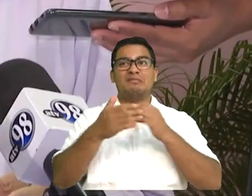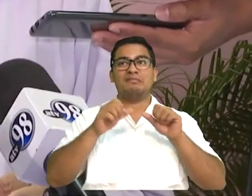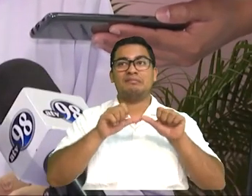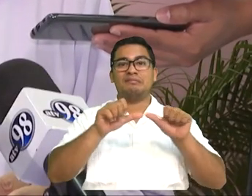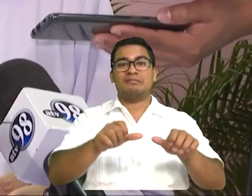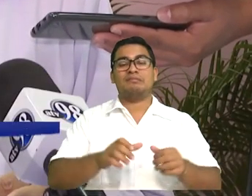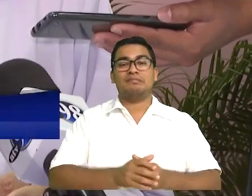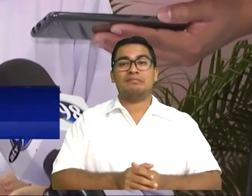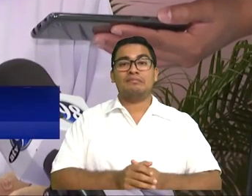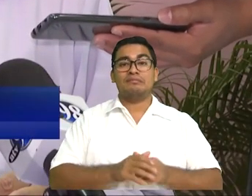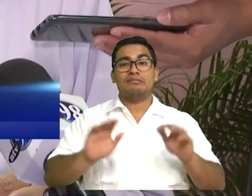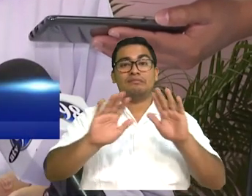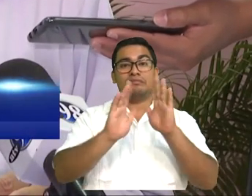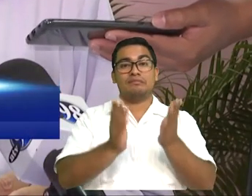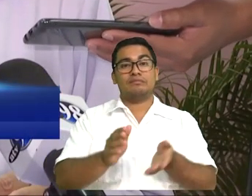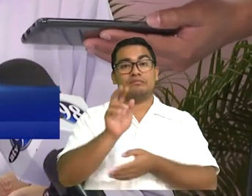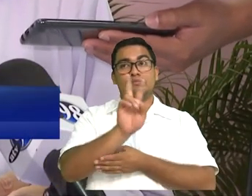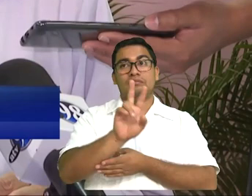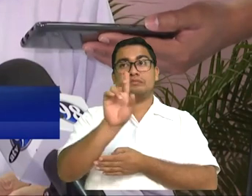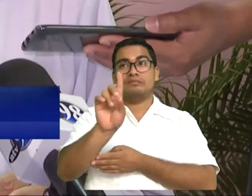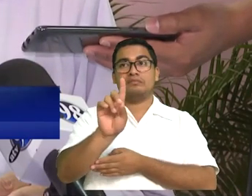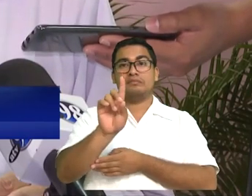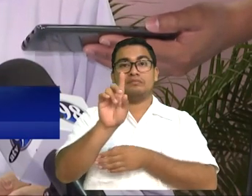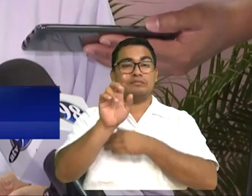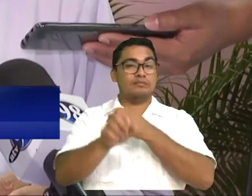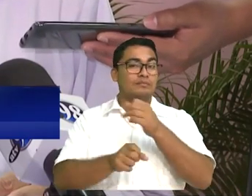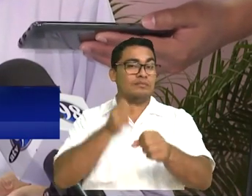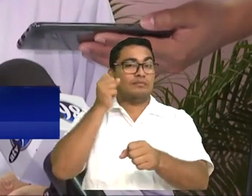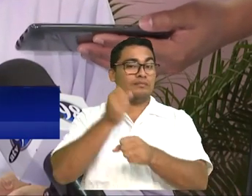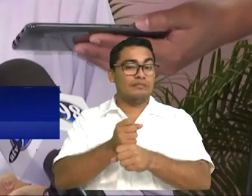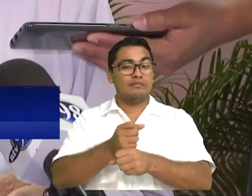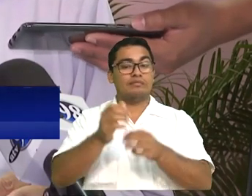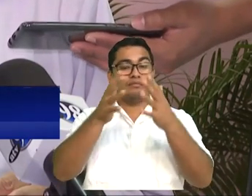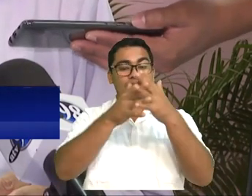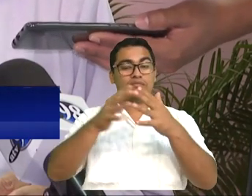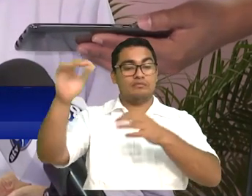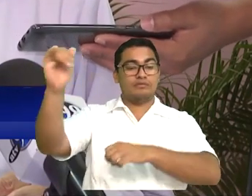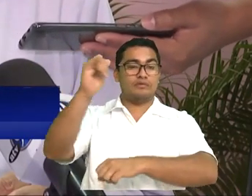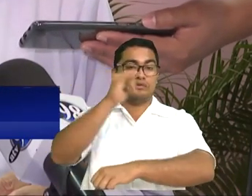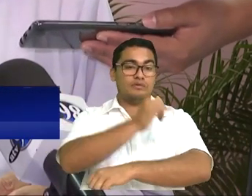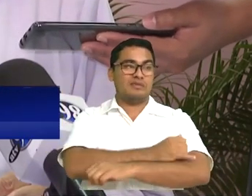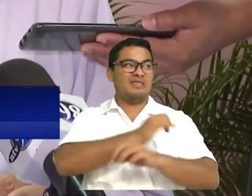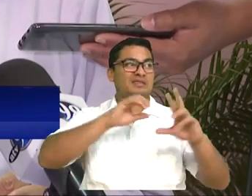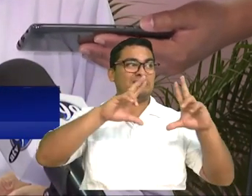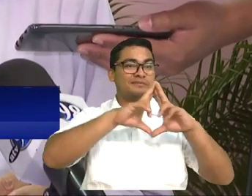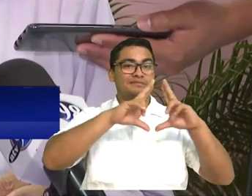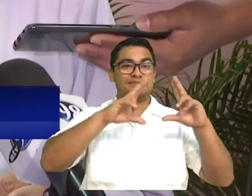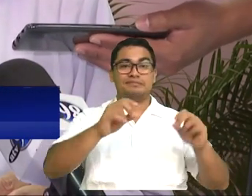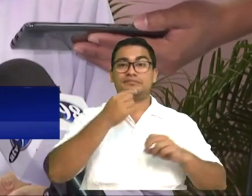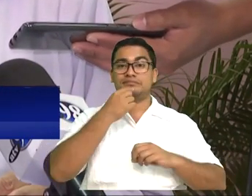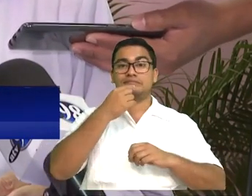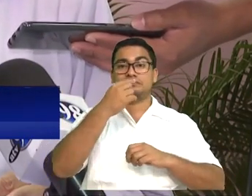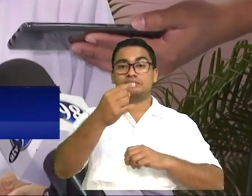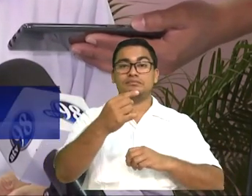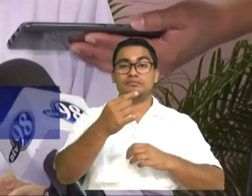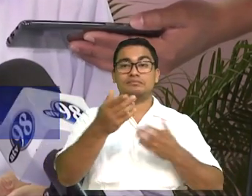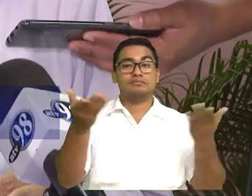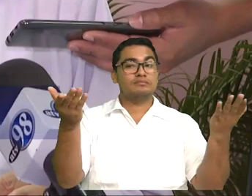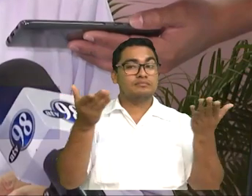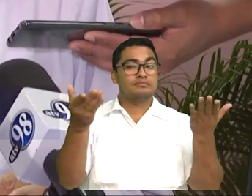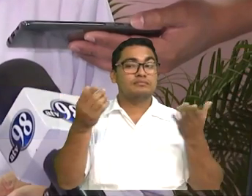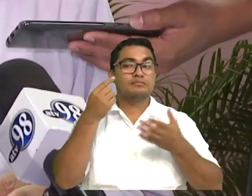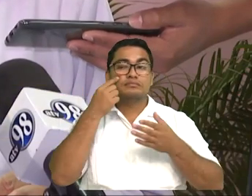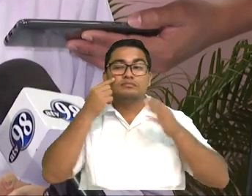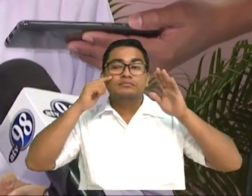La señora de 52 años que ingresó a Estados Unidos, quien se encuentra en proceso de